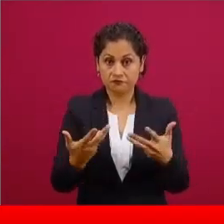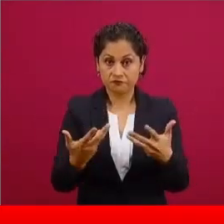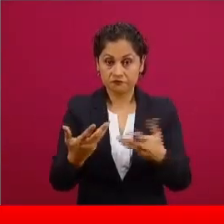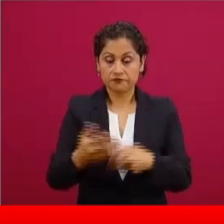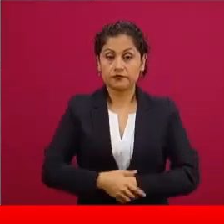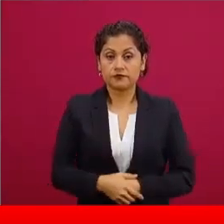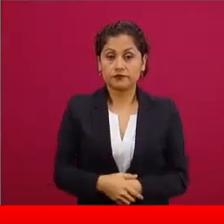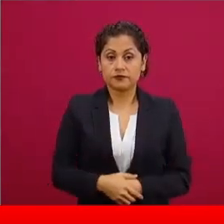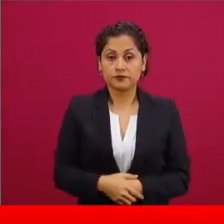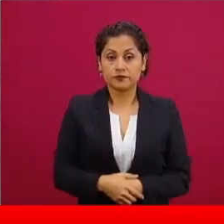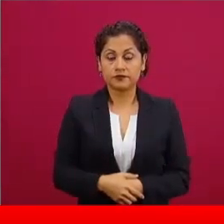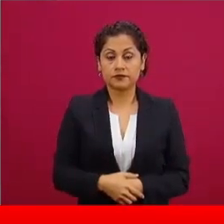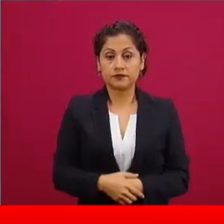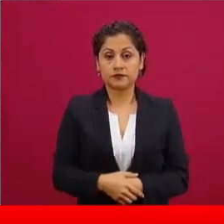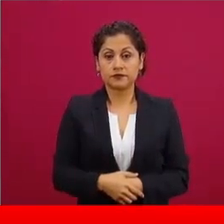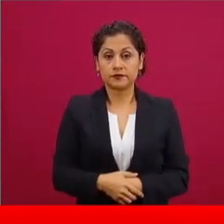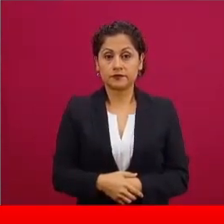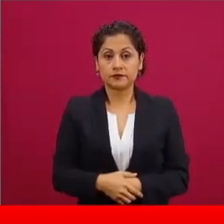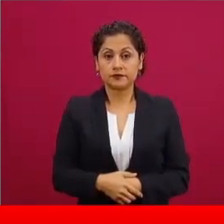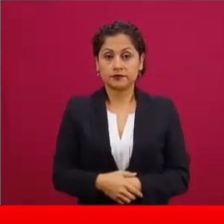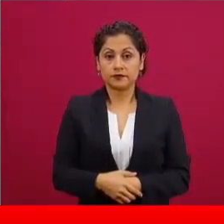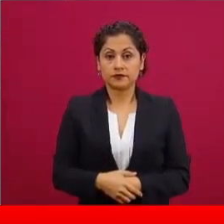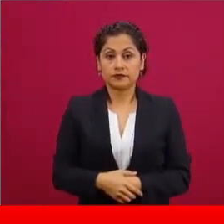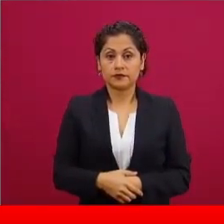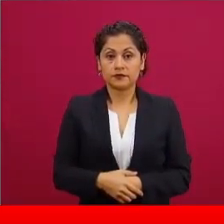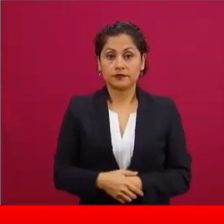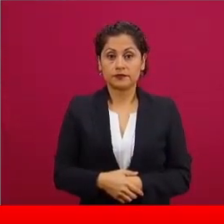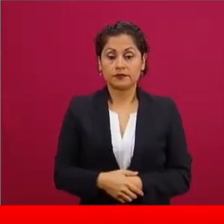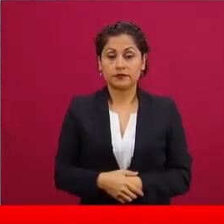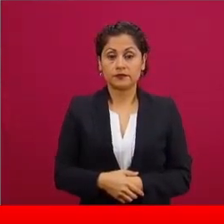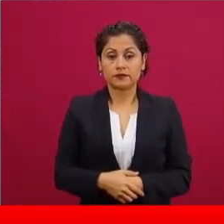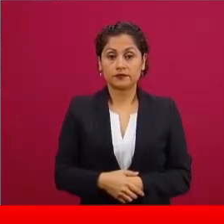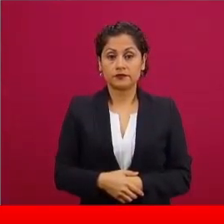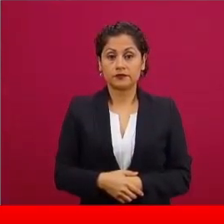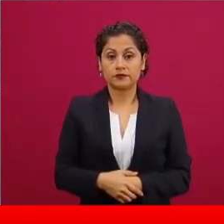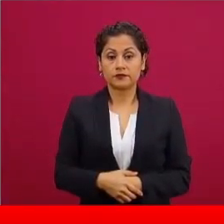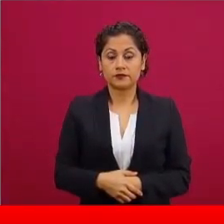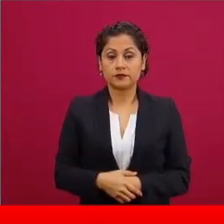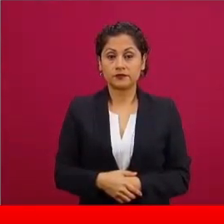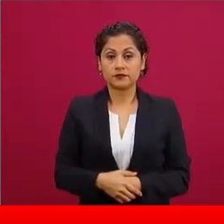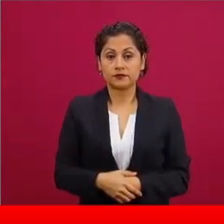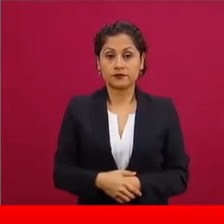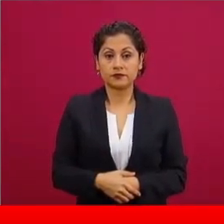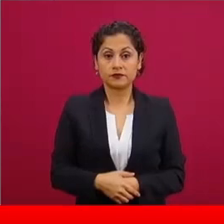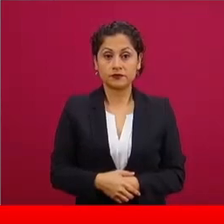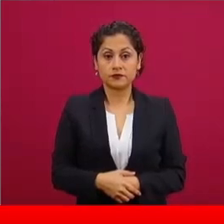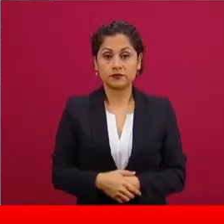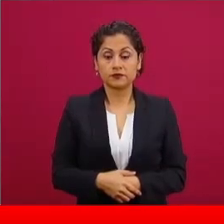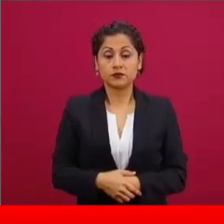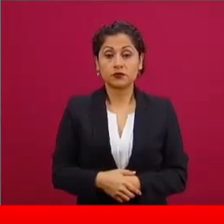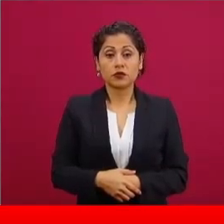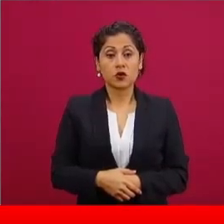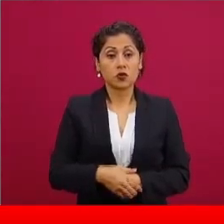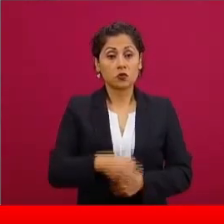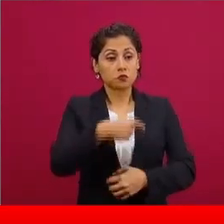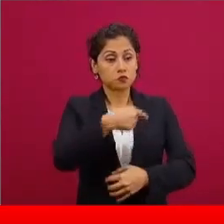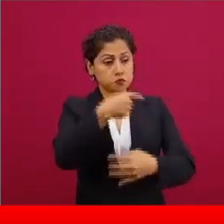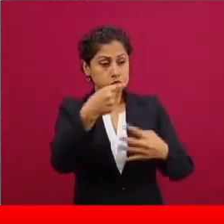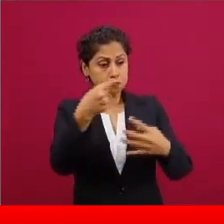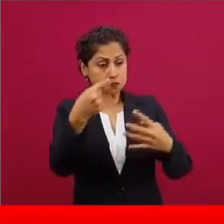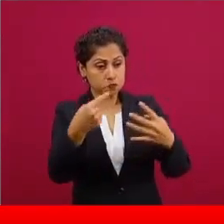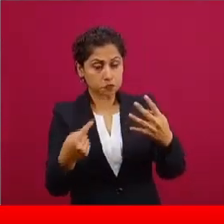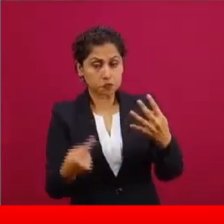lo cual todo lo cual hará posible proteger